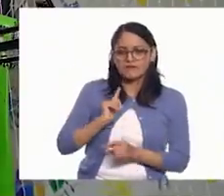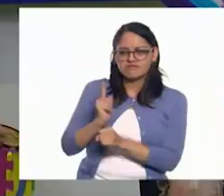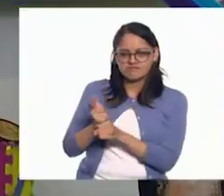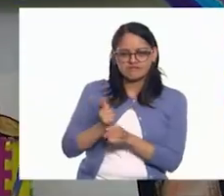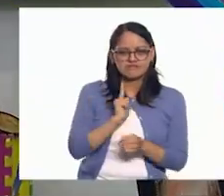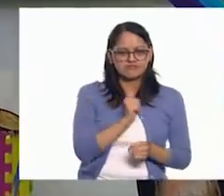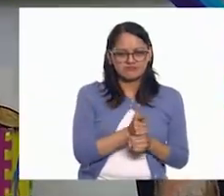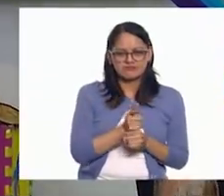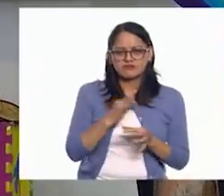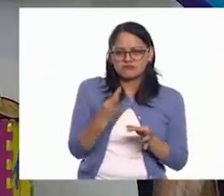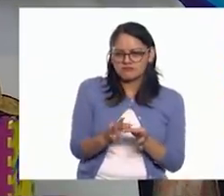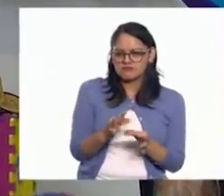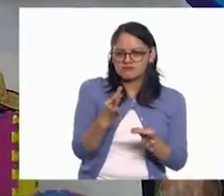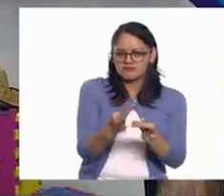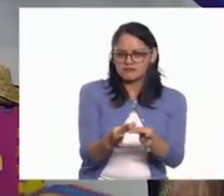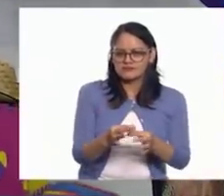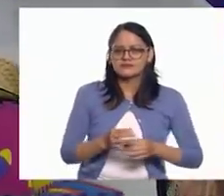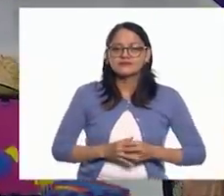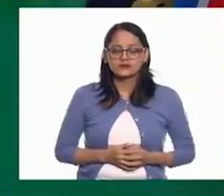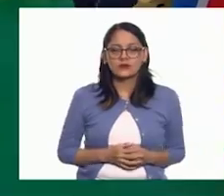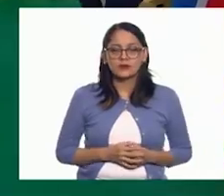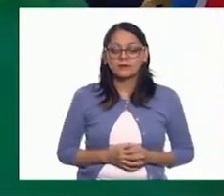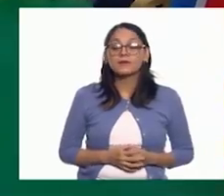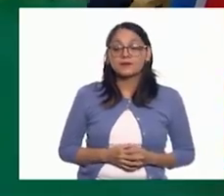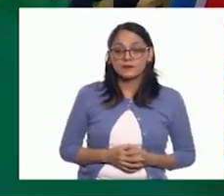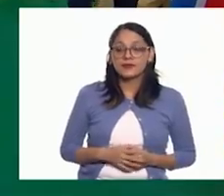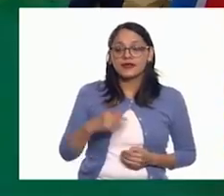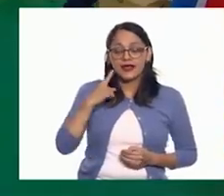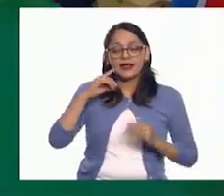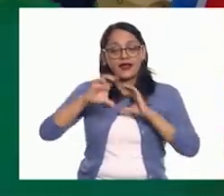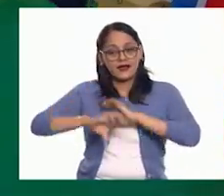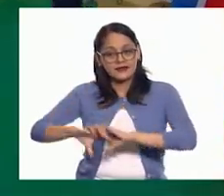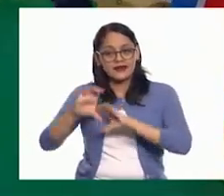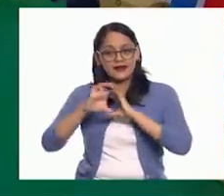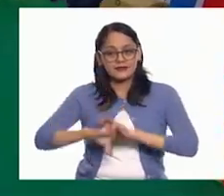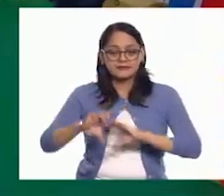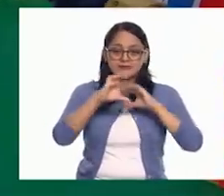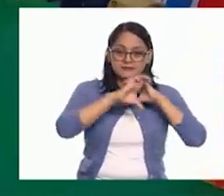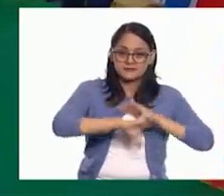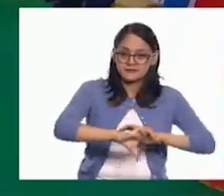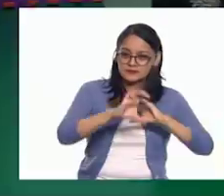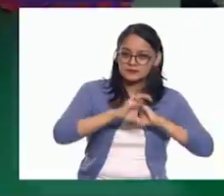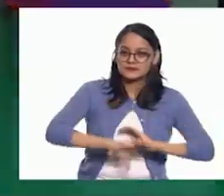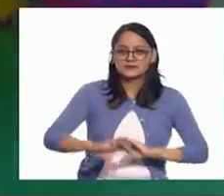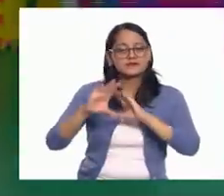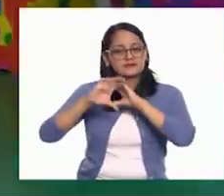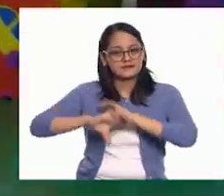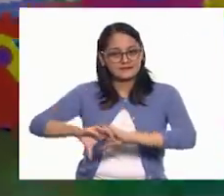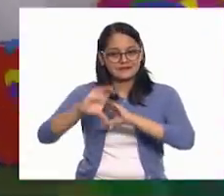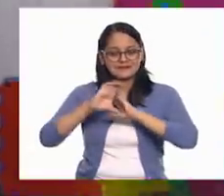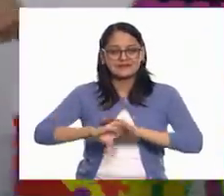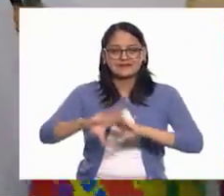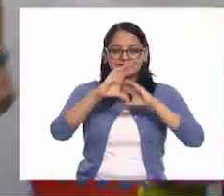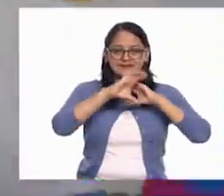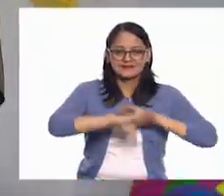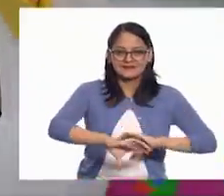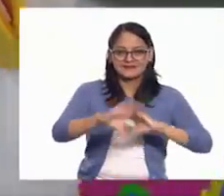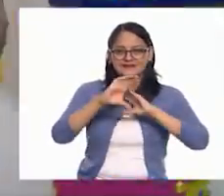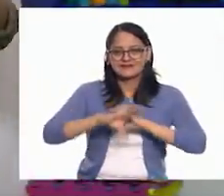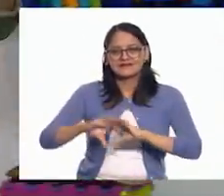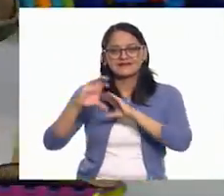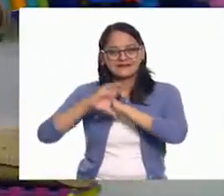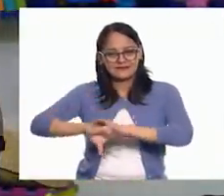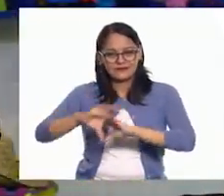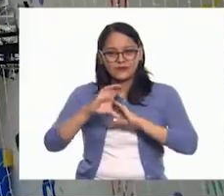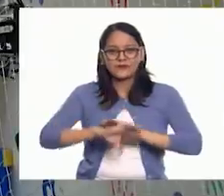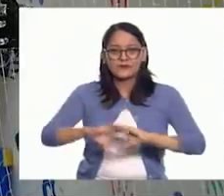identificar. Para secuencias identificar. Al cantar, al cantar, al cantar, al cantar, al cantar, al cantar, al cantar, al cantar, al cantar, al